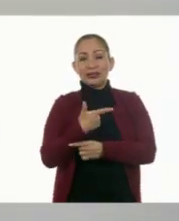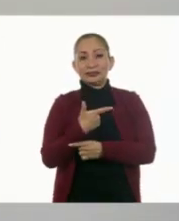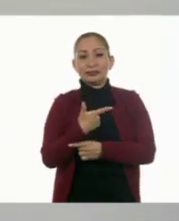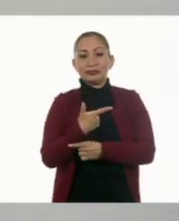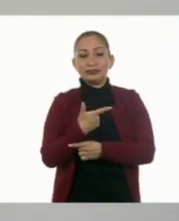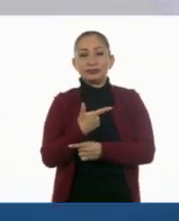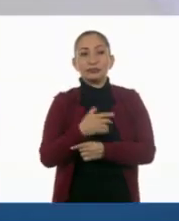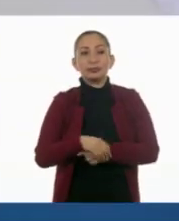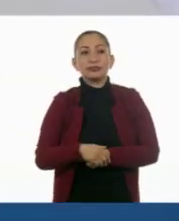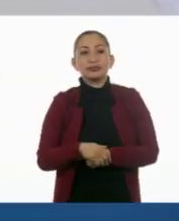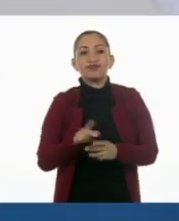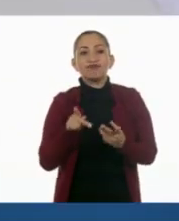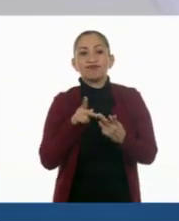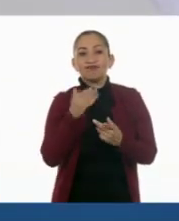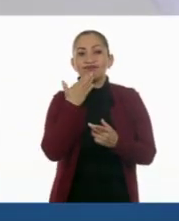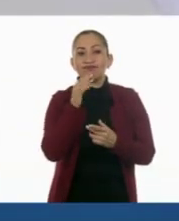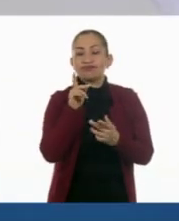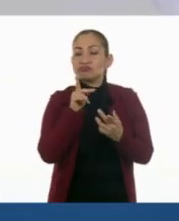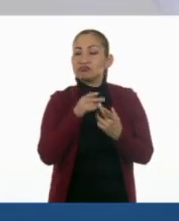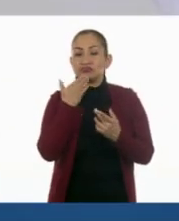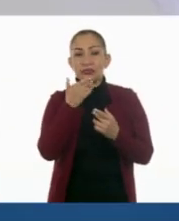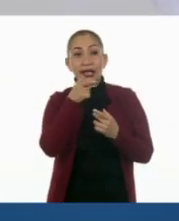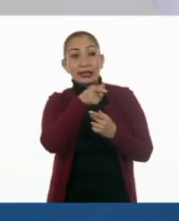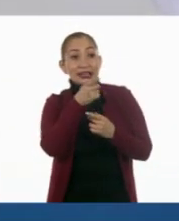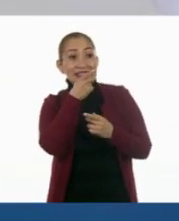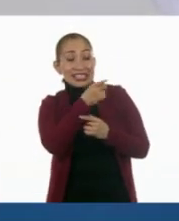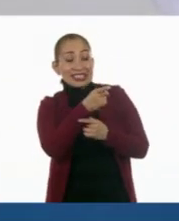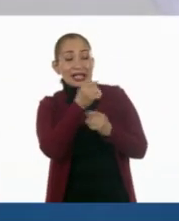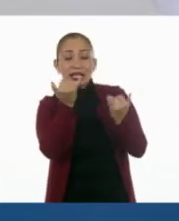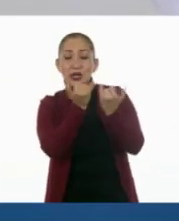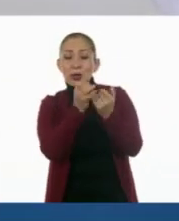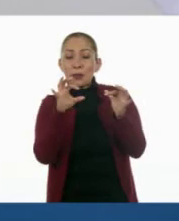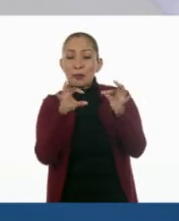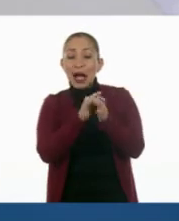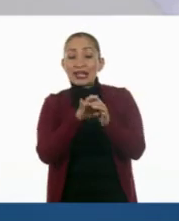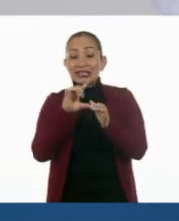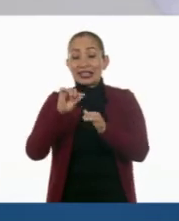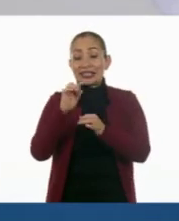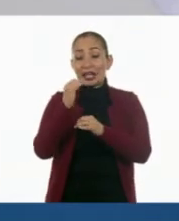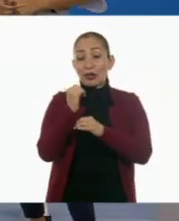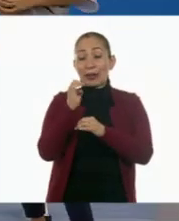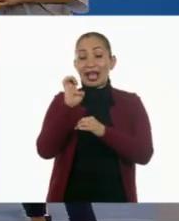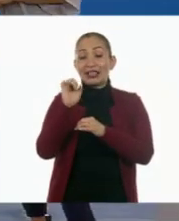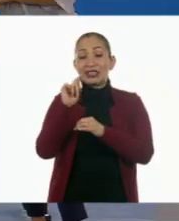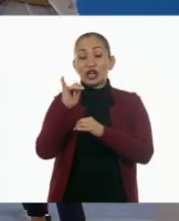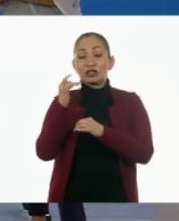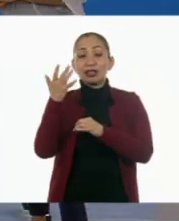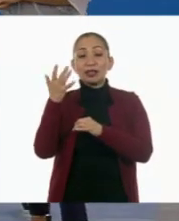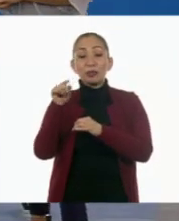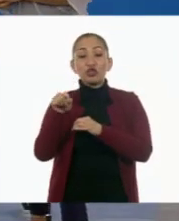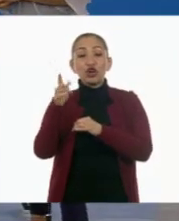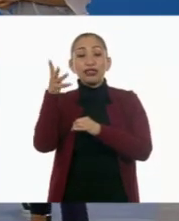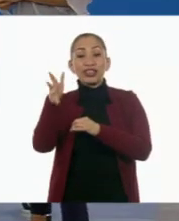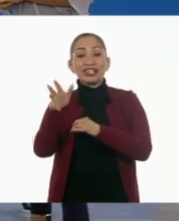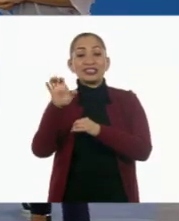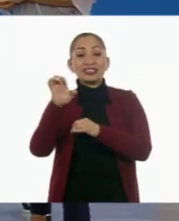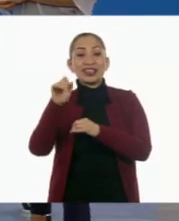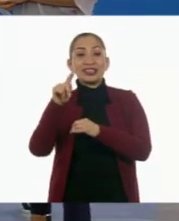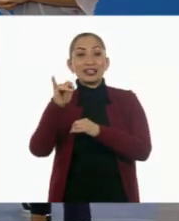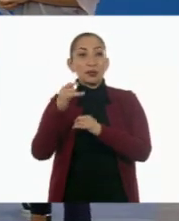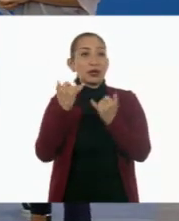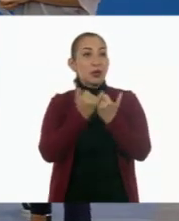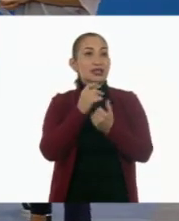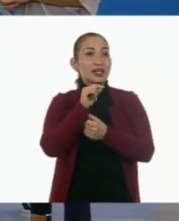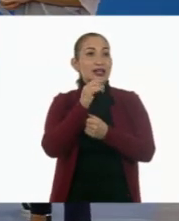7. Perfecto. Efectivamente, María nos dice que es lo mismo tener 79 enteros, 10 centésimos, que